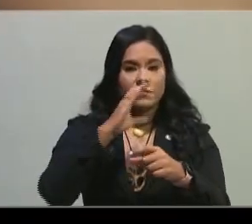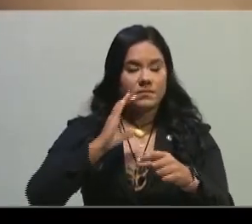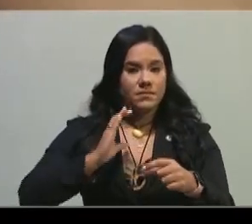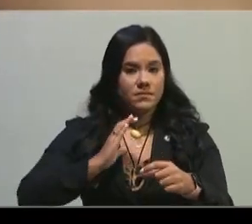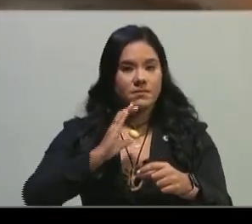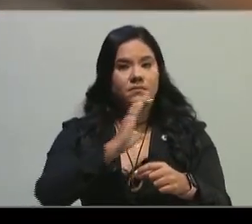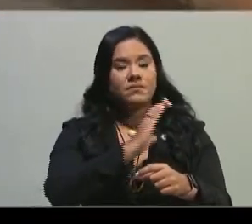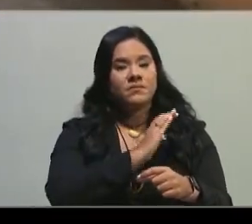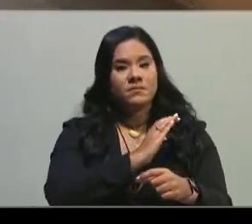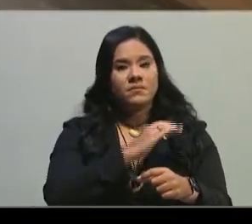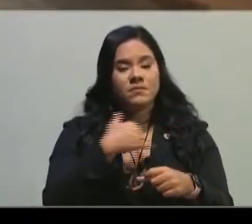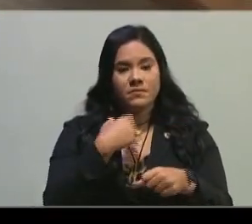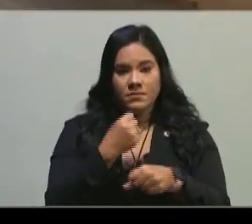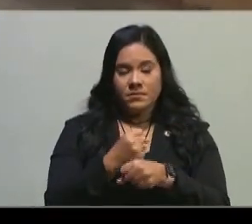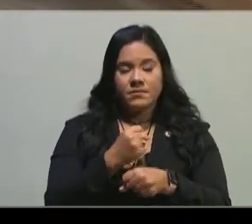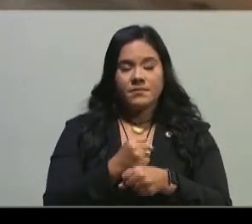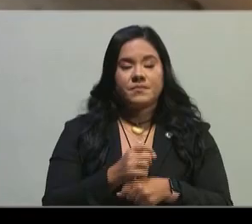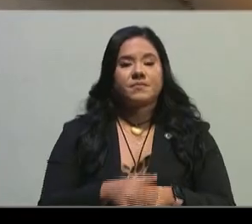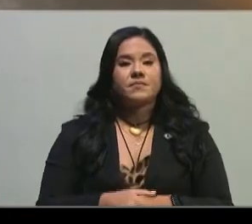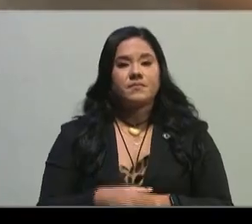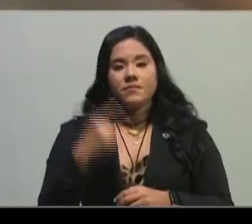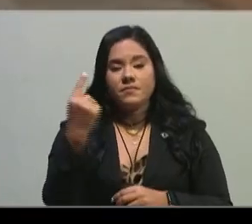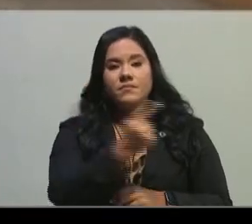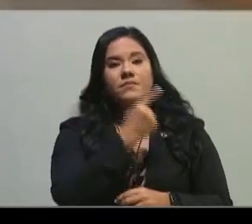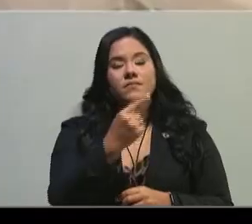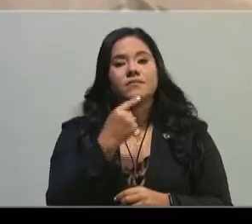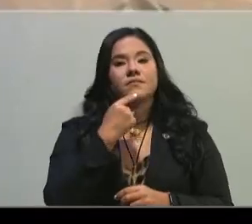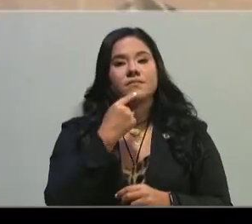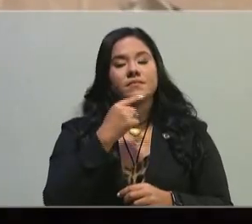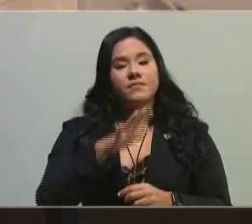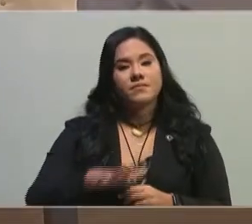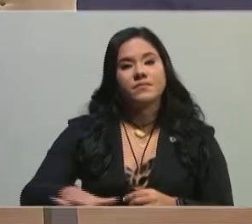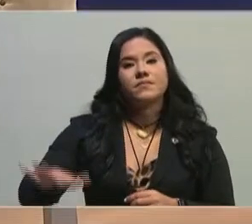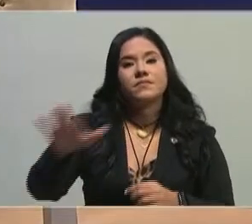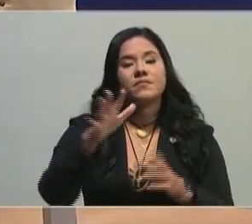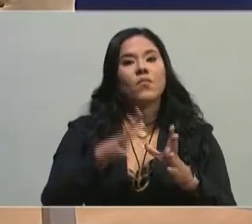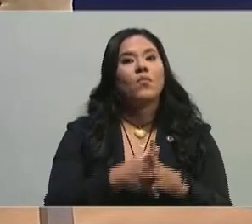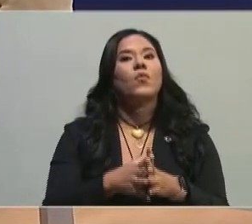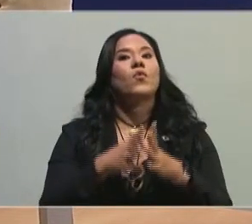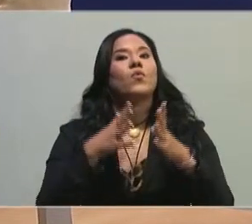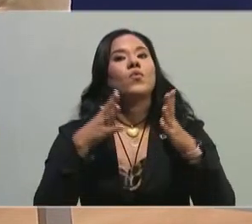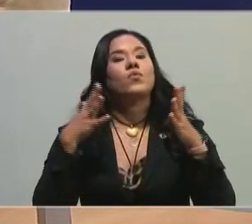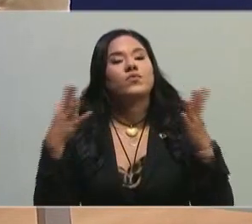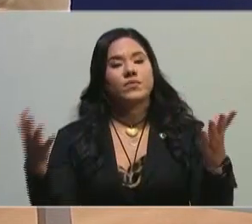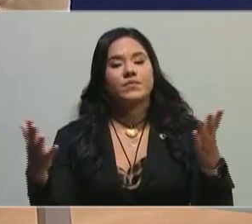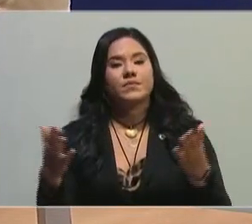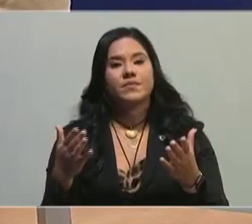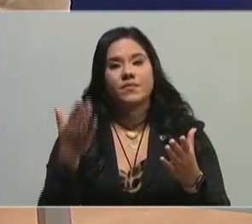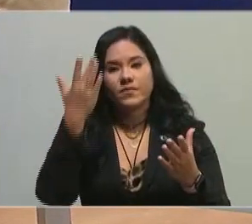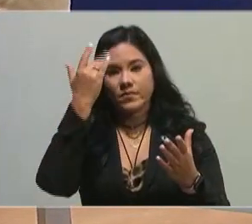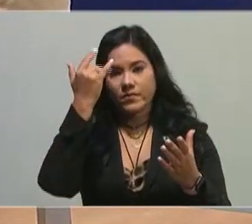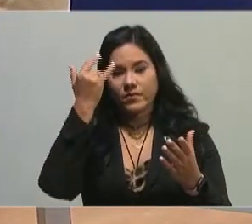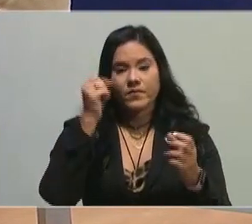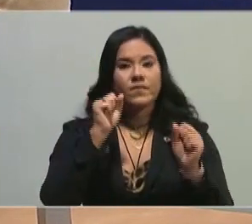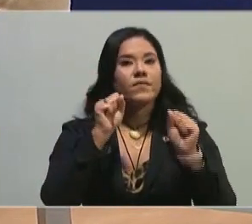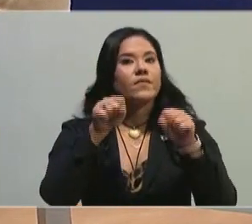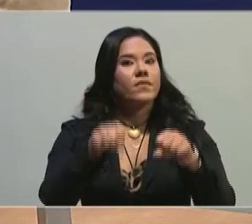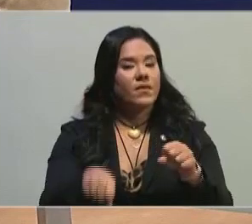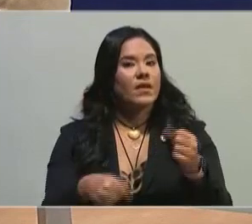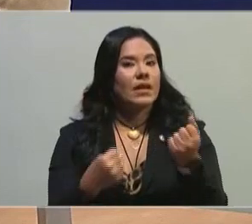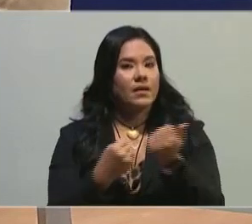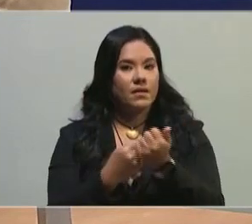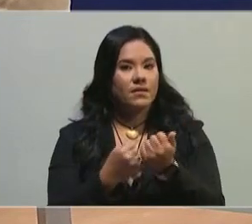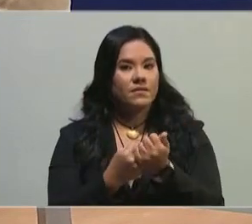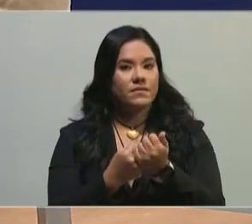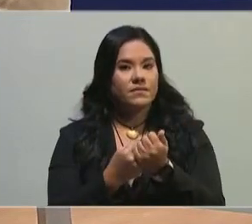eh siempre dicen que nosotros hacemos mucho con poco porque si tú